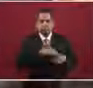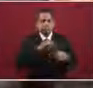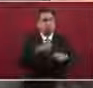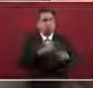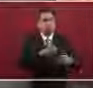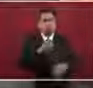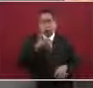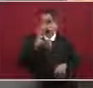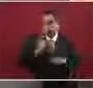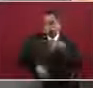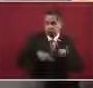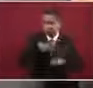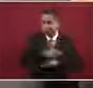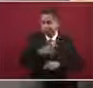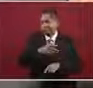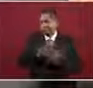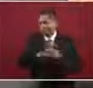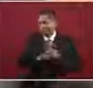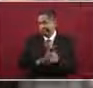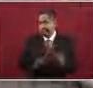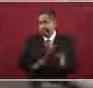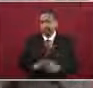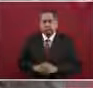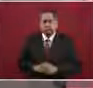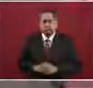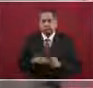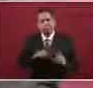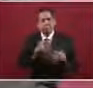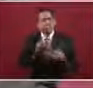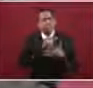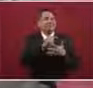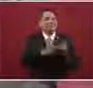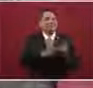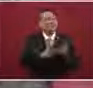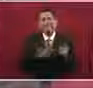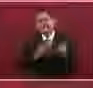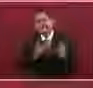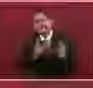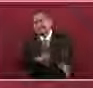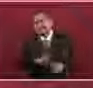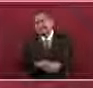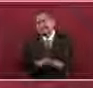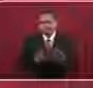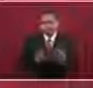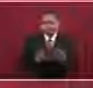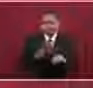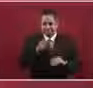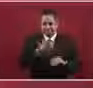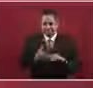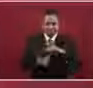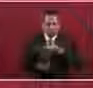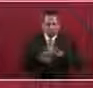Entonces, nada más con eso. Lo otro es una cuestión de poner las mesas,